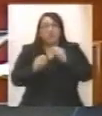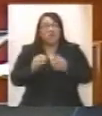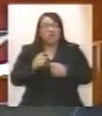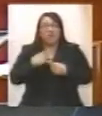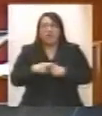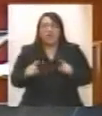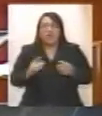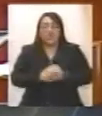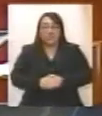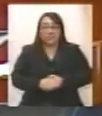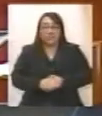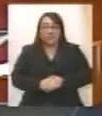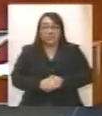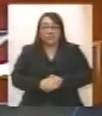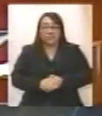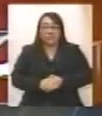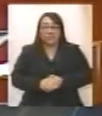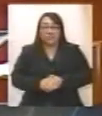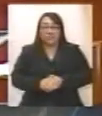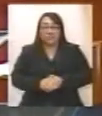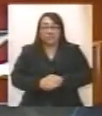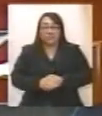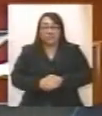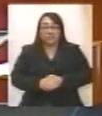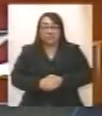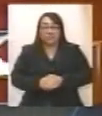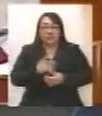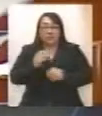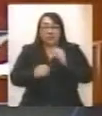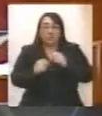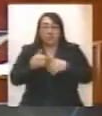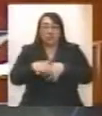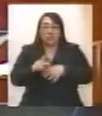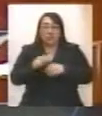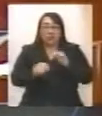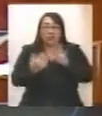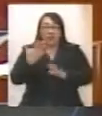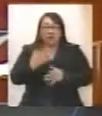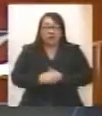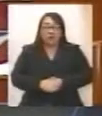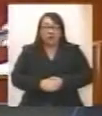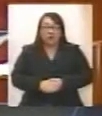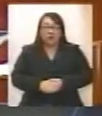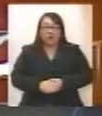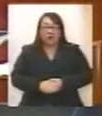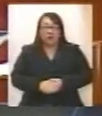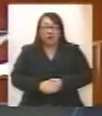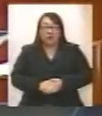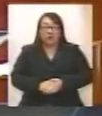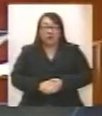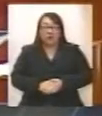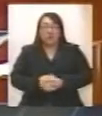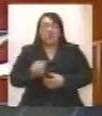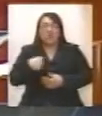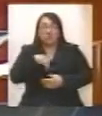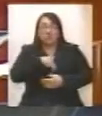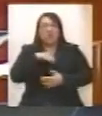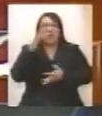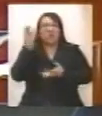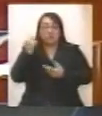diferentes. A dicha fecha, estoy hablando de julio del 2015, esperamos